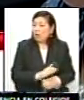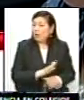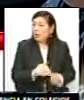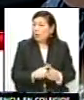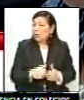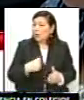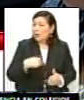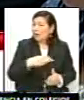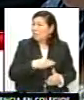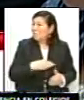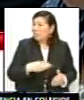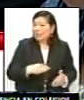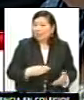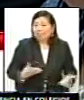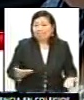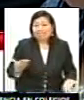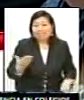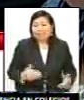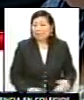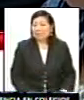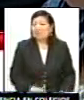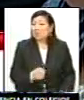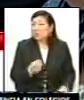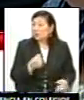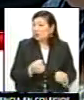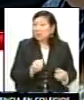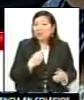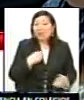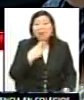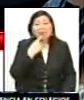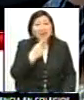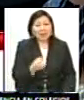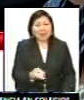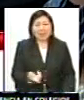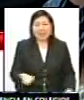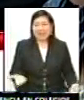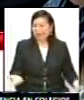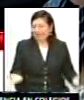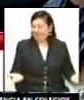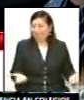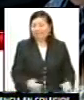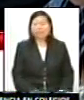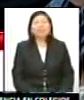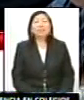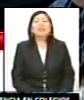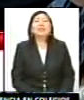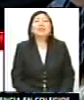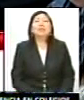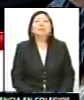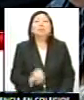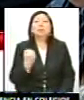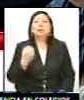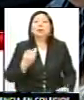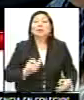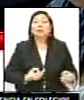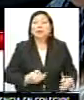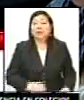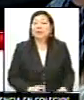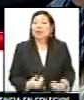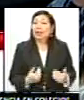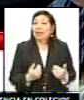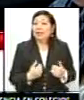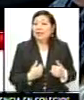va a ser una espada de Damocles, ¿no? O sea, no cumpliste la sentencia y te denuncio ante el Congreso de la República. Además de que el Poder Judicial